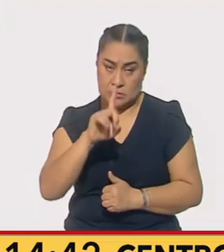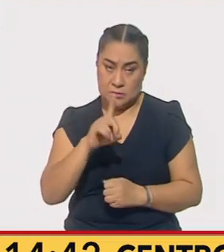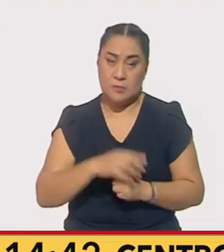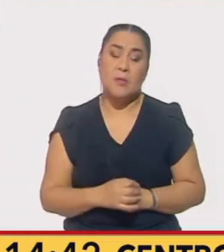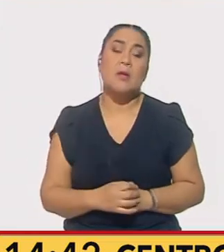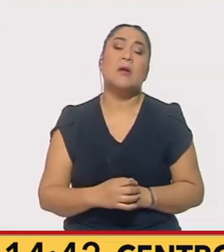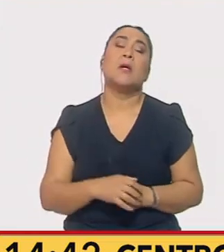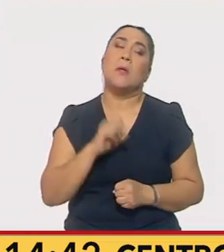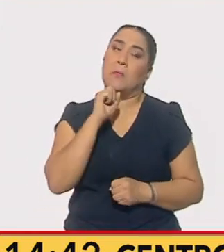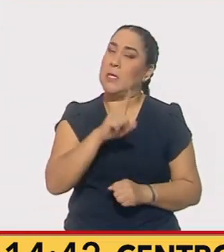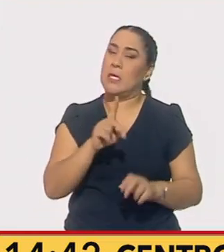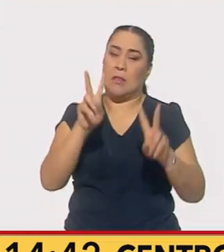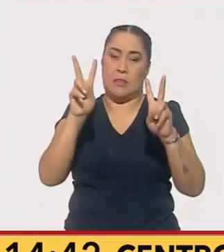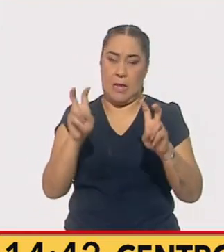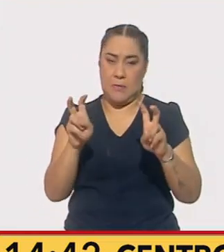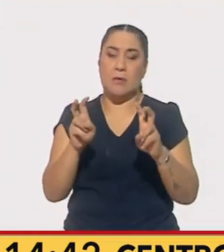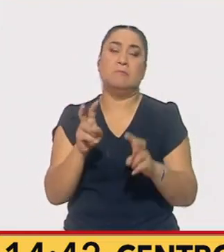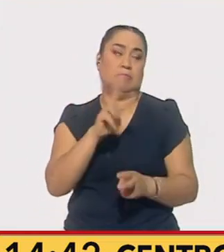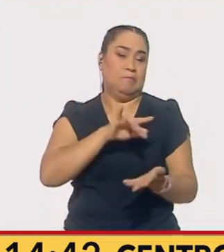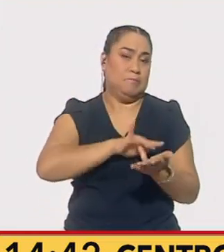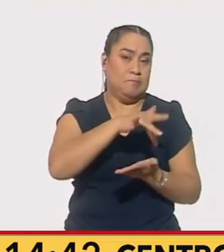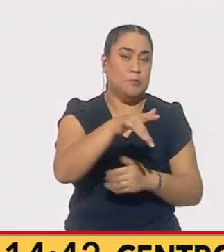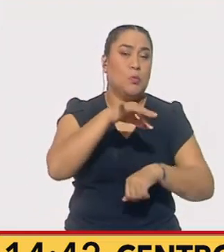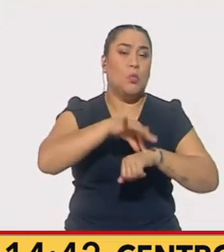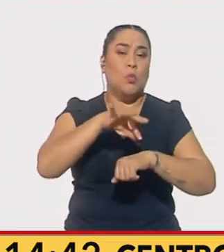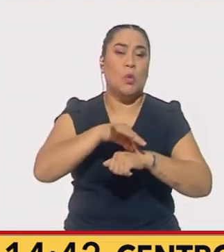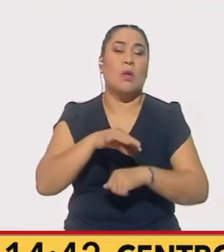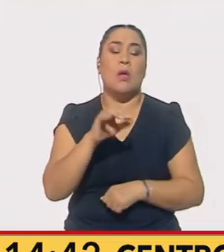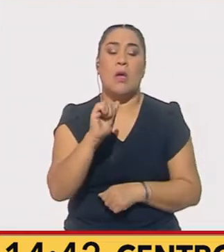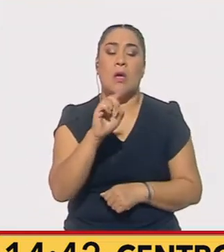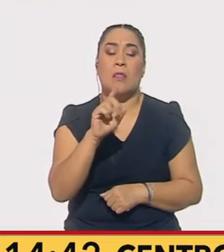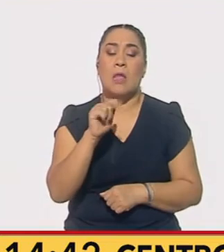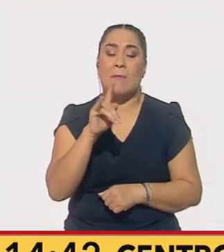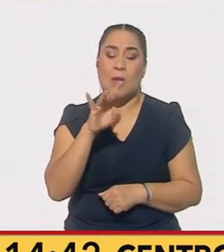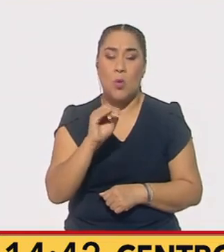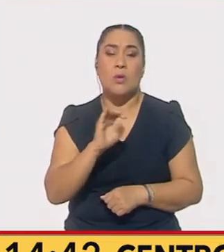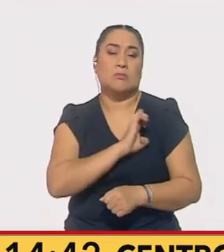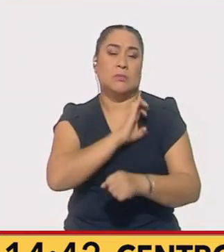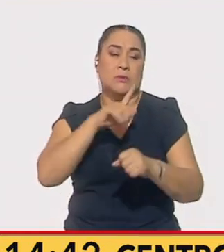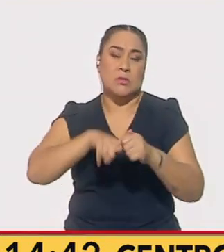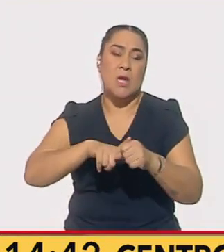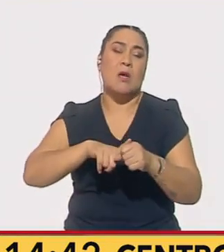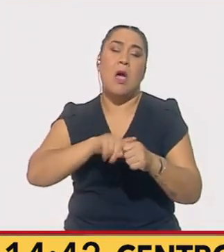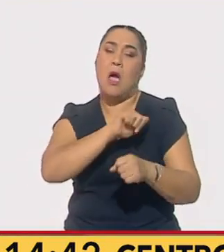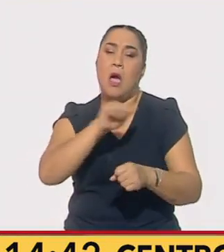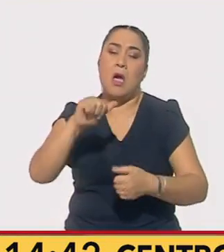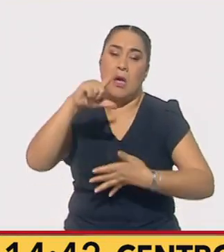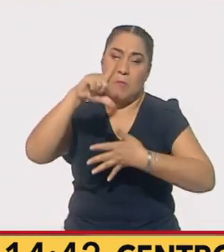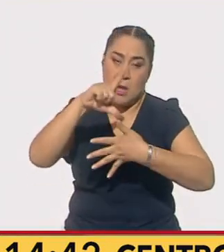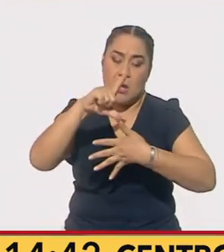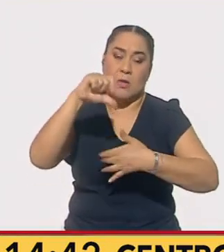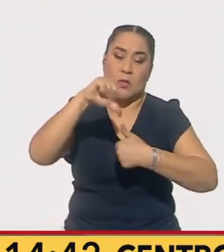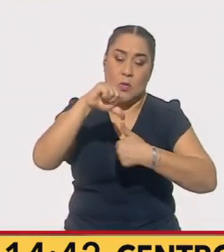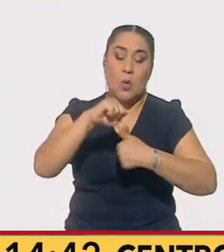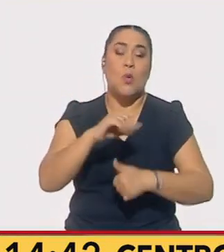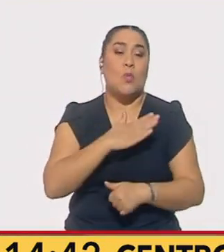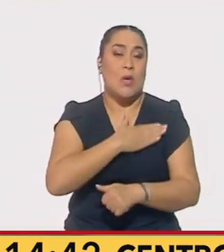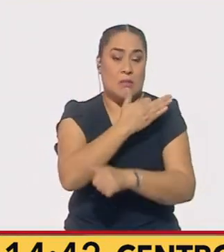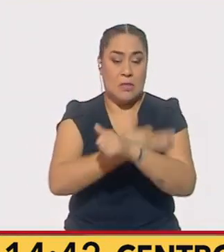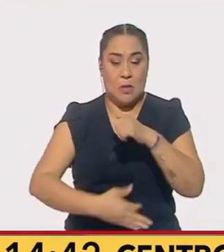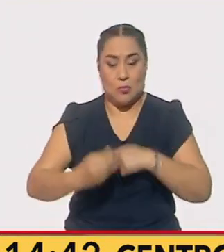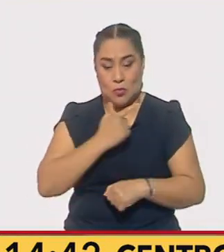Y siguiendo con más de este tema, agradecemos al doctor Adalberto Santana, especialista en América Latina y el Caribe. Buenas tardes, doctor, ¿cómo está? Qué gusto